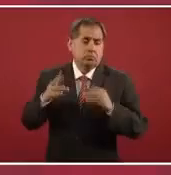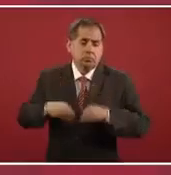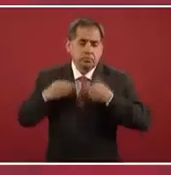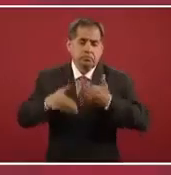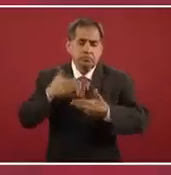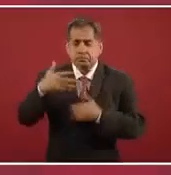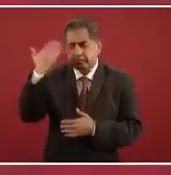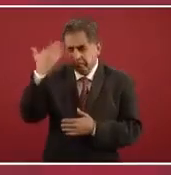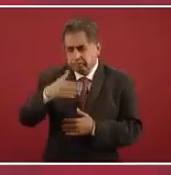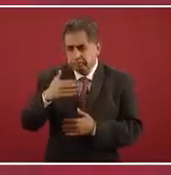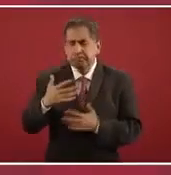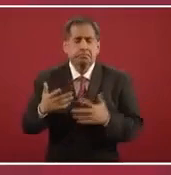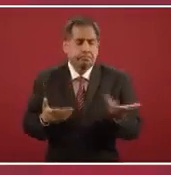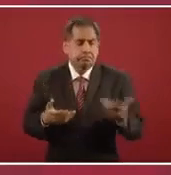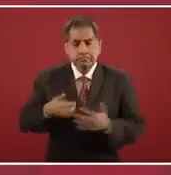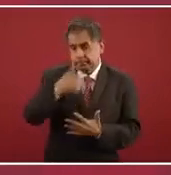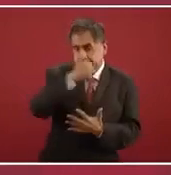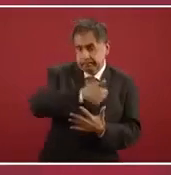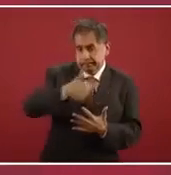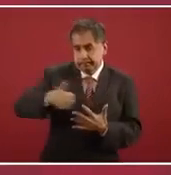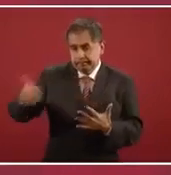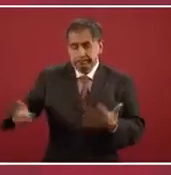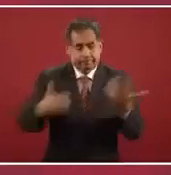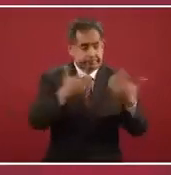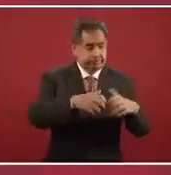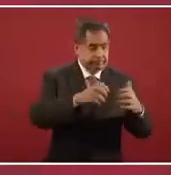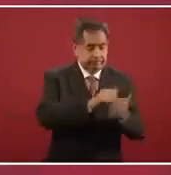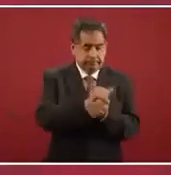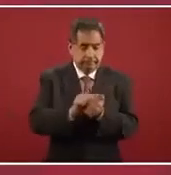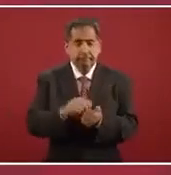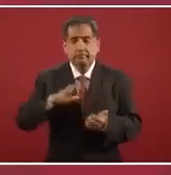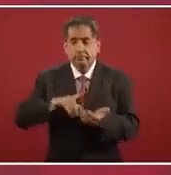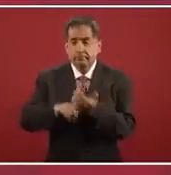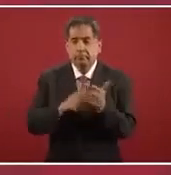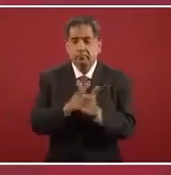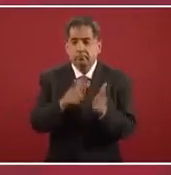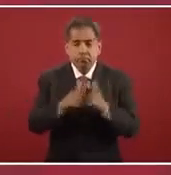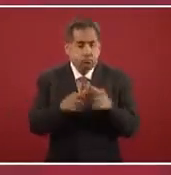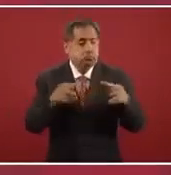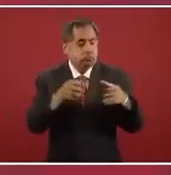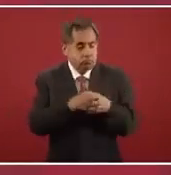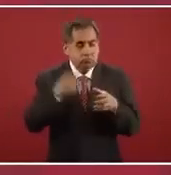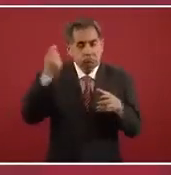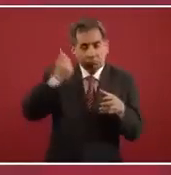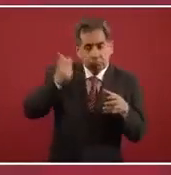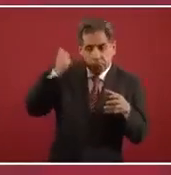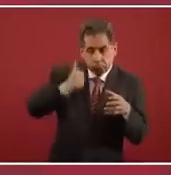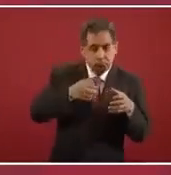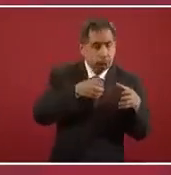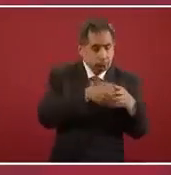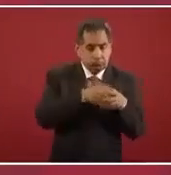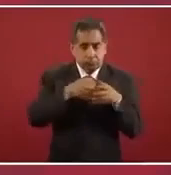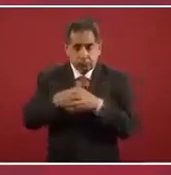proceso, y en cada refinería hay un grupo de jubilados,